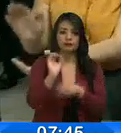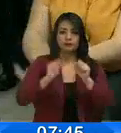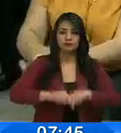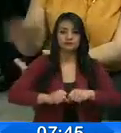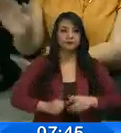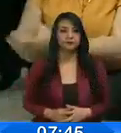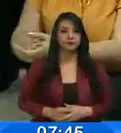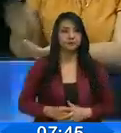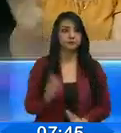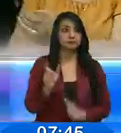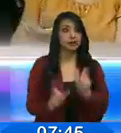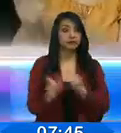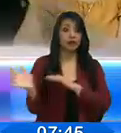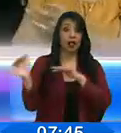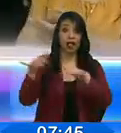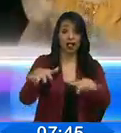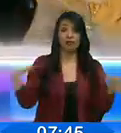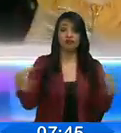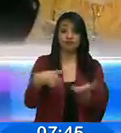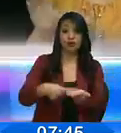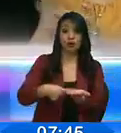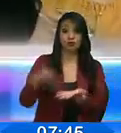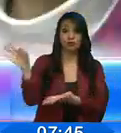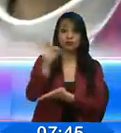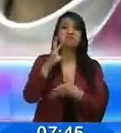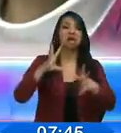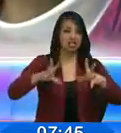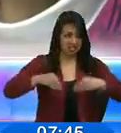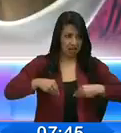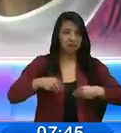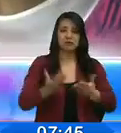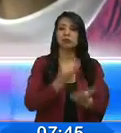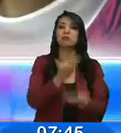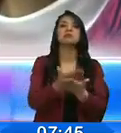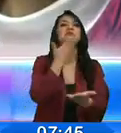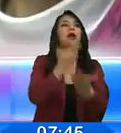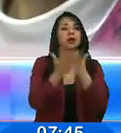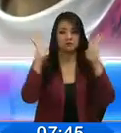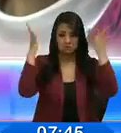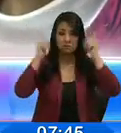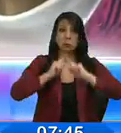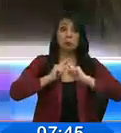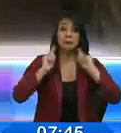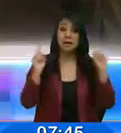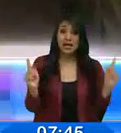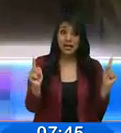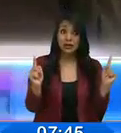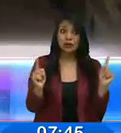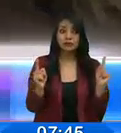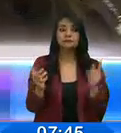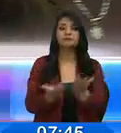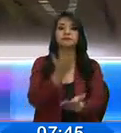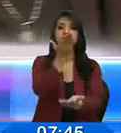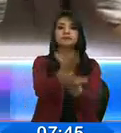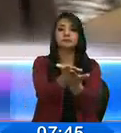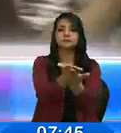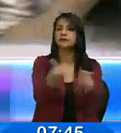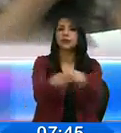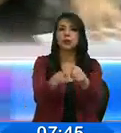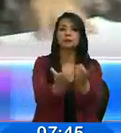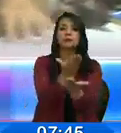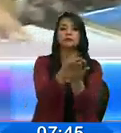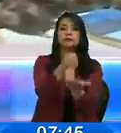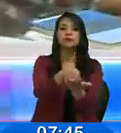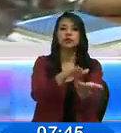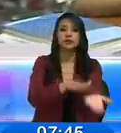La ciudadanía presente en la reunión a través de sus voceros aceptó la propuesta del funcionario. Sin embargo, indicaron que a la par presentarán un proyecto alterno con el fin